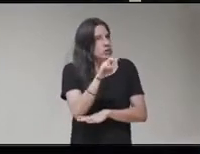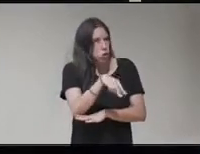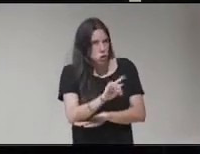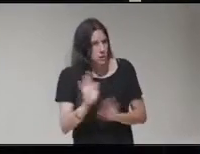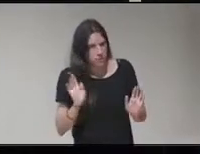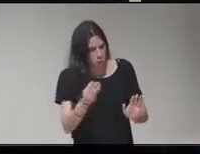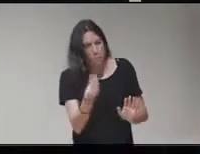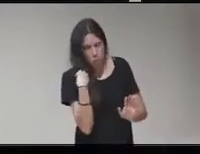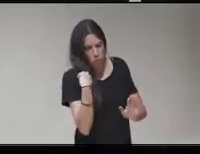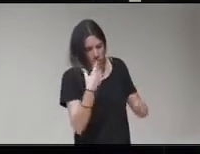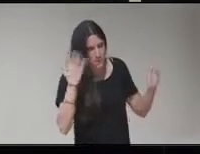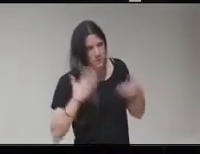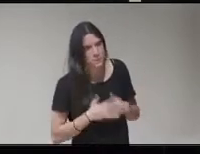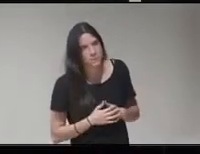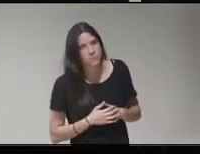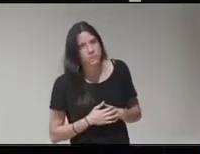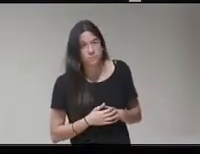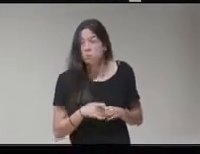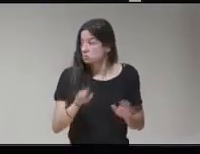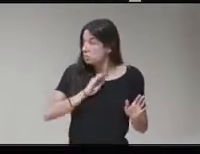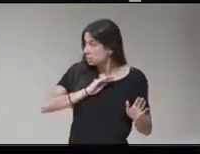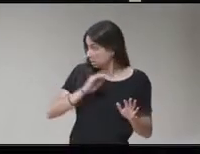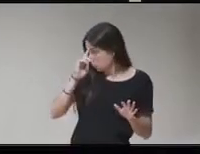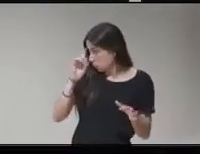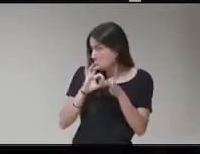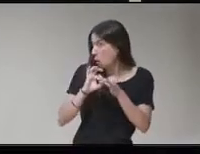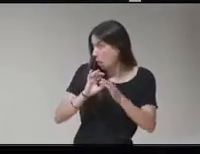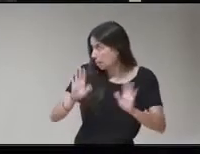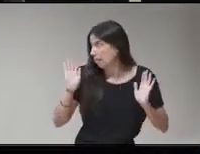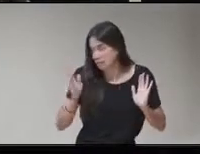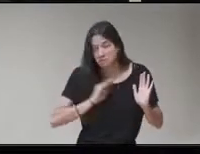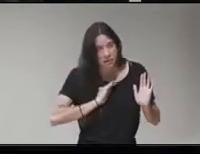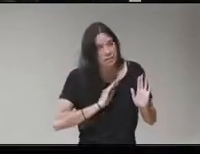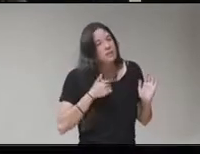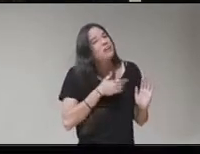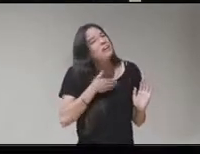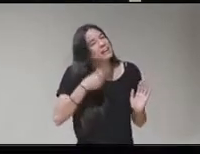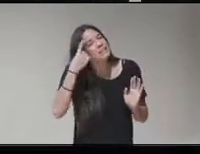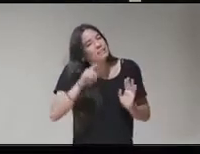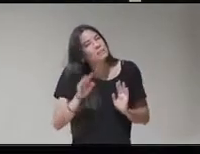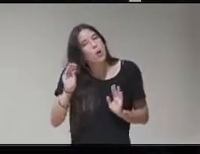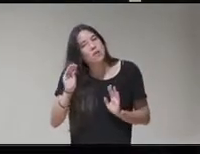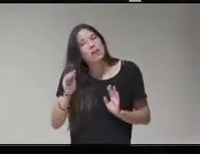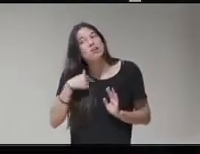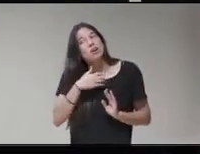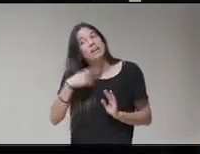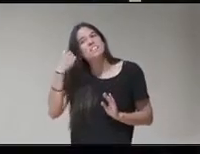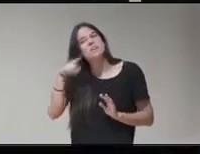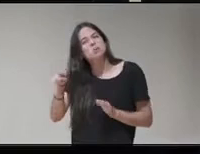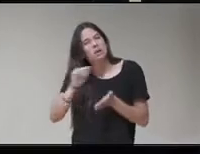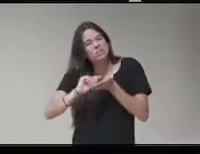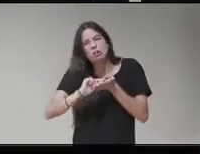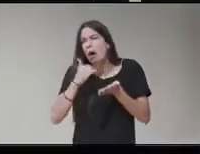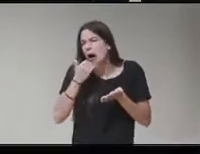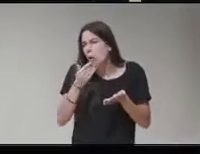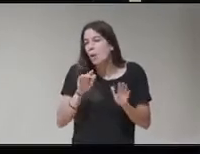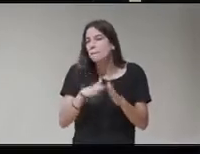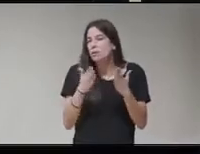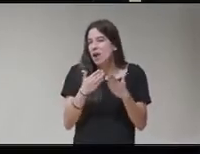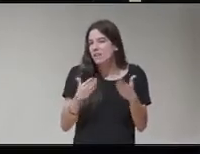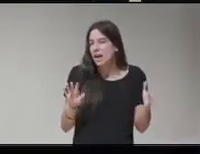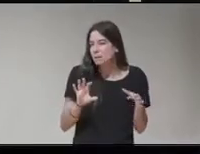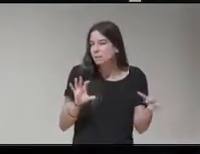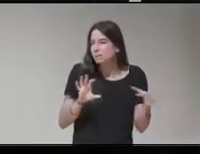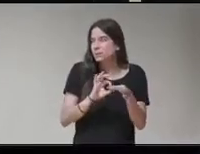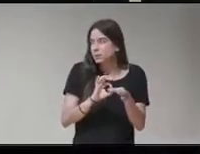tira. Parecía bastante coherente, la verdad. Y quería saber si has escrito algo, hay algo de bibliografía que se